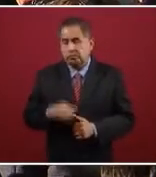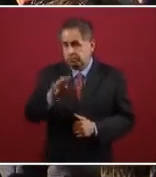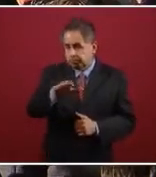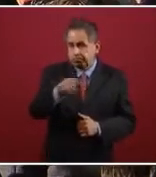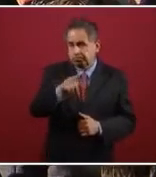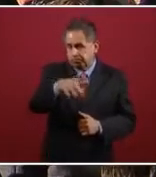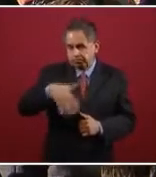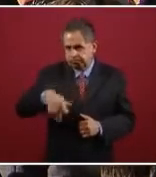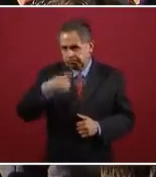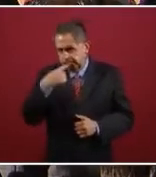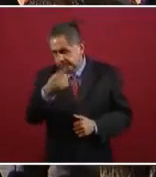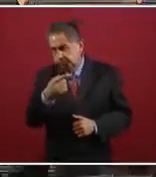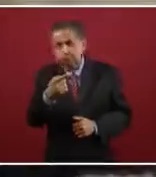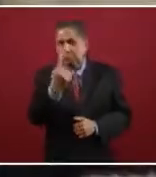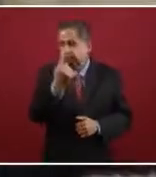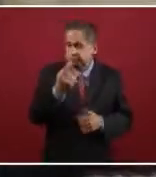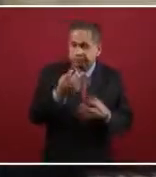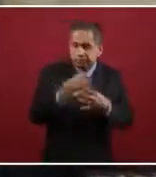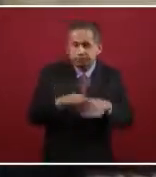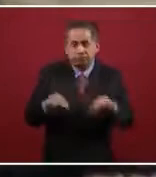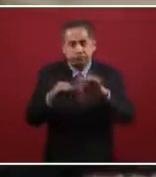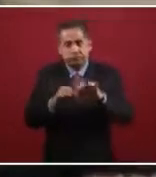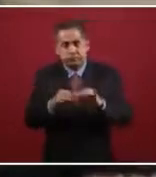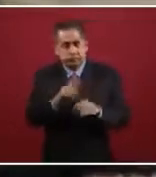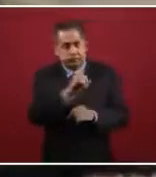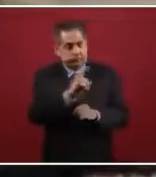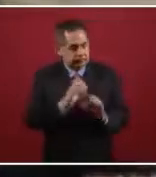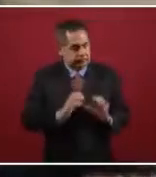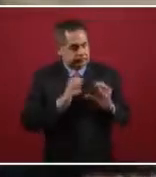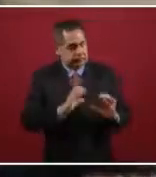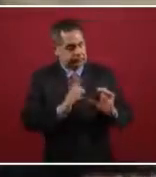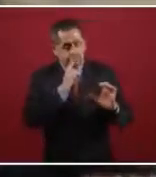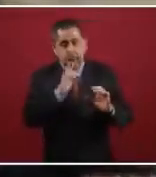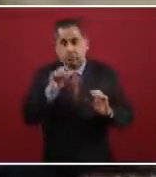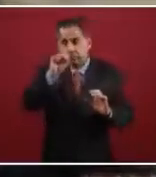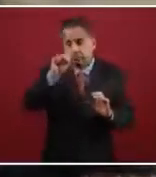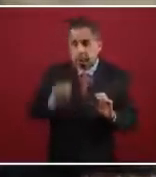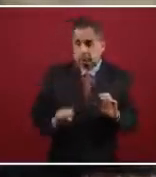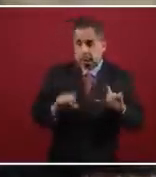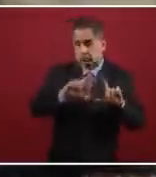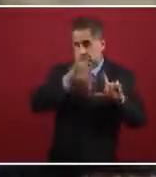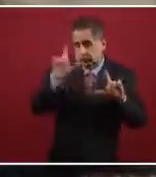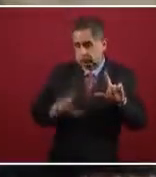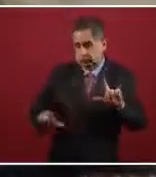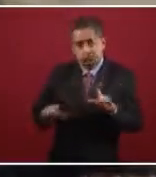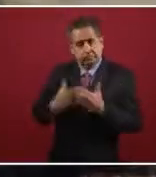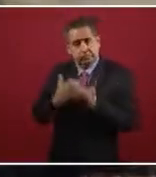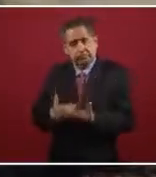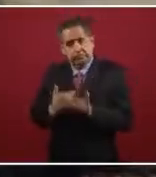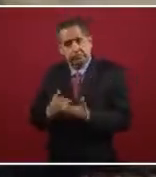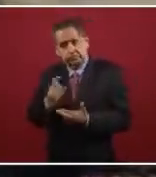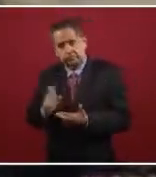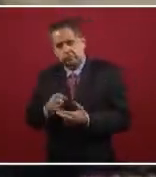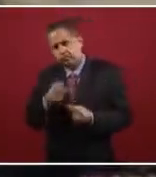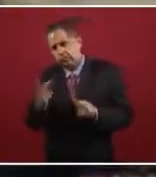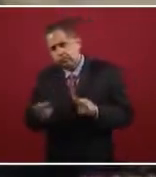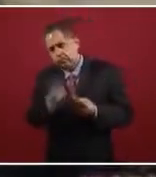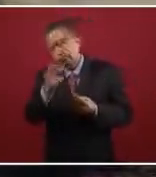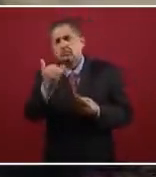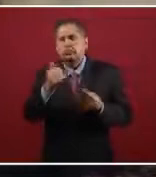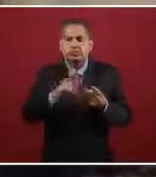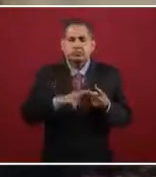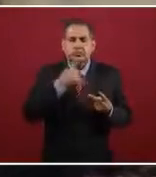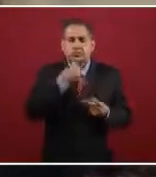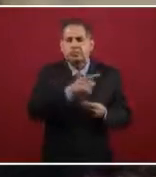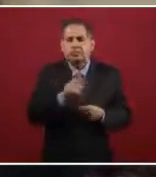importante pues cuidar el agua y que hay mucha agua en el sur yo le quiero preguntar y decir hacer esta denuncia que el